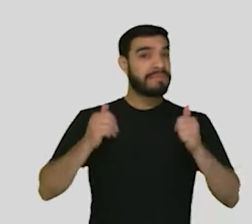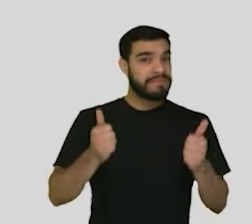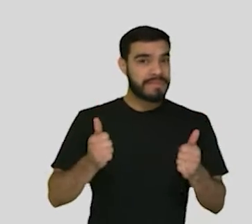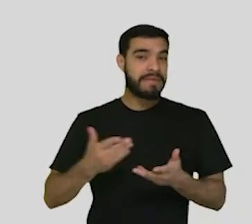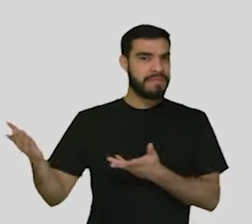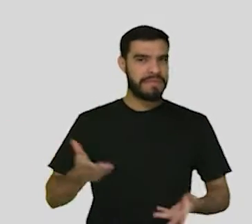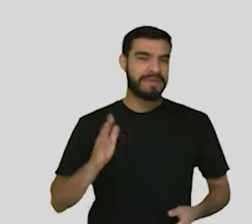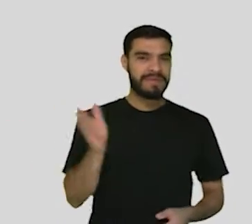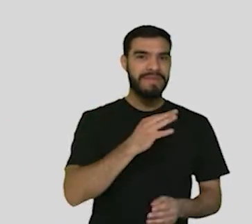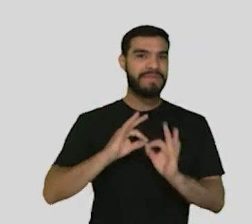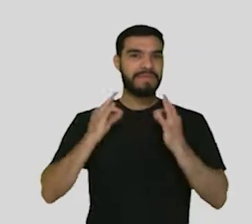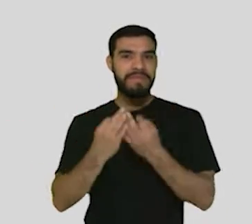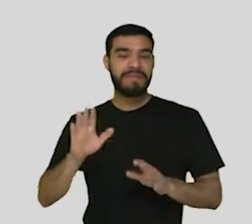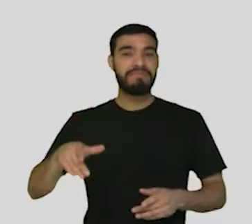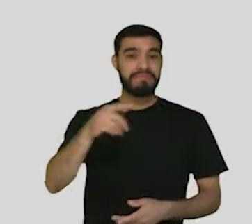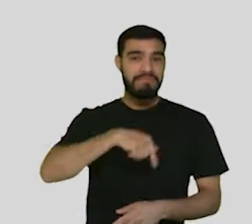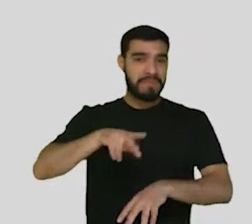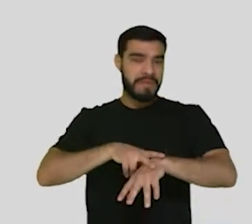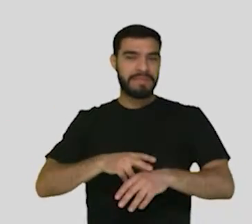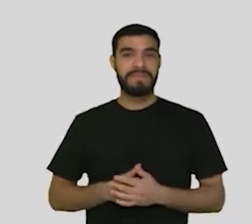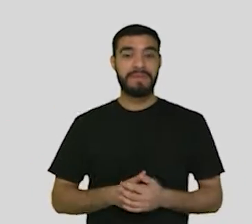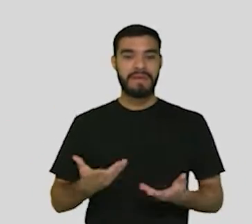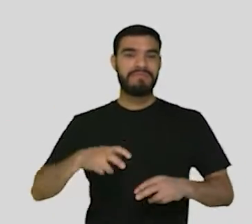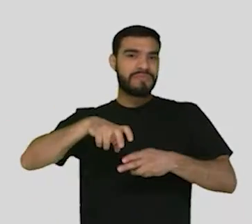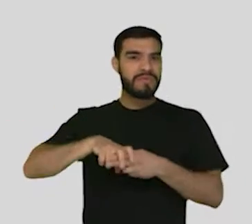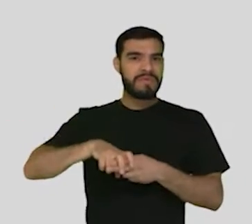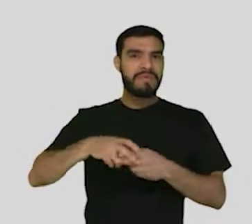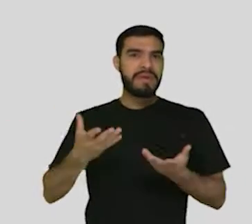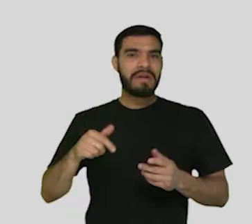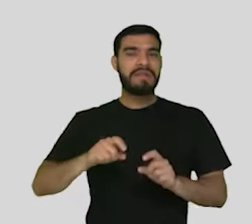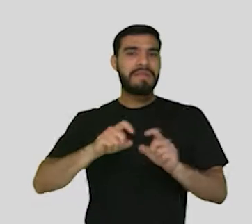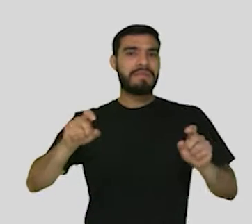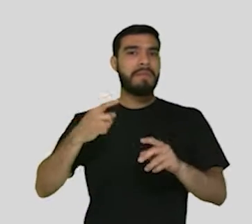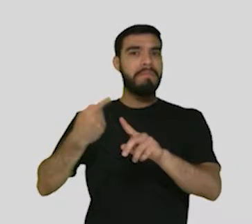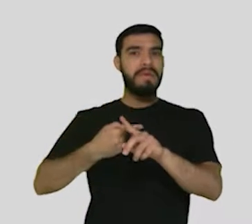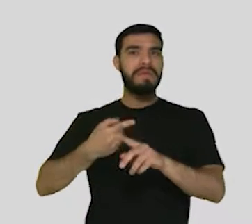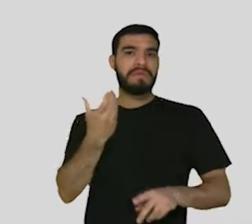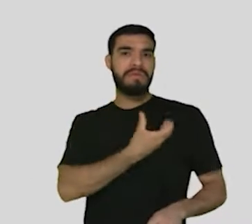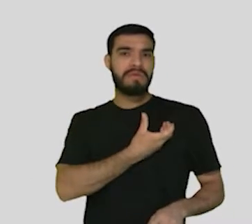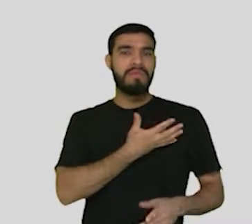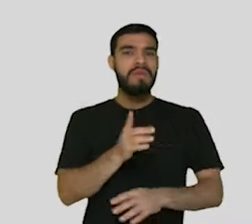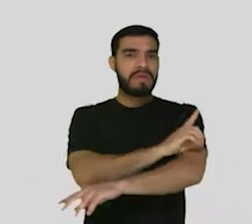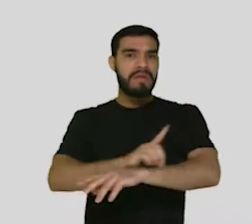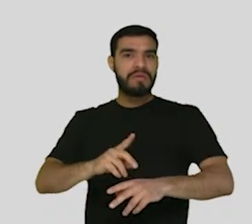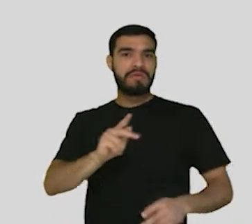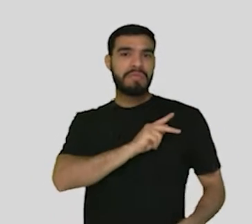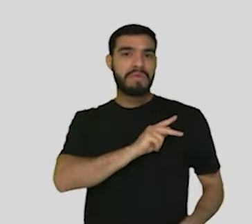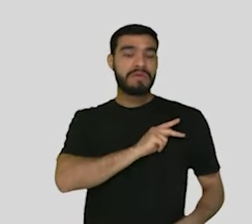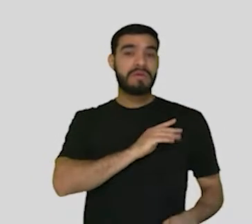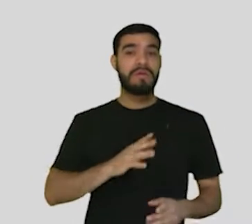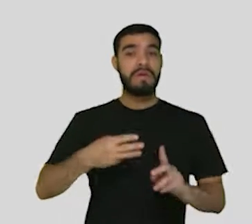Hola, ¿cómo están? Bienvenidas a todas las familias diversas de Paraguay. Este es Sofá, que marca el mes nacional por los derechos de las personas LGBTI+. Cuba